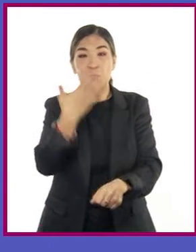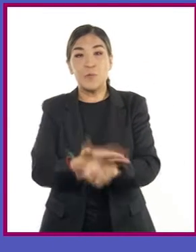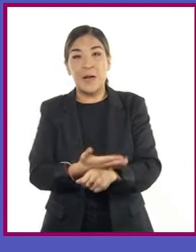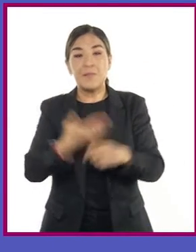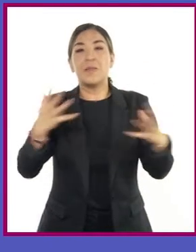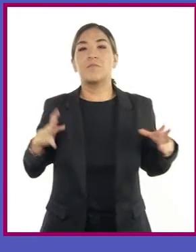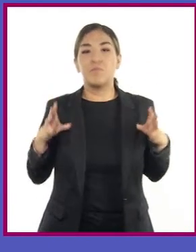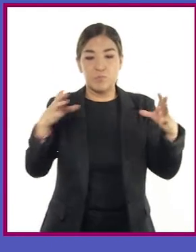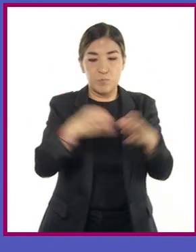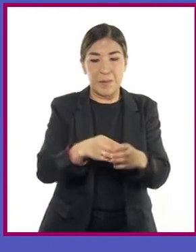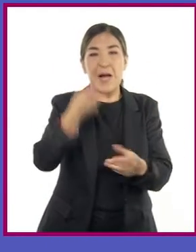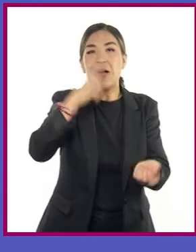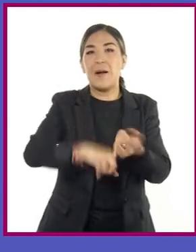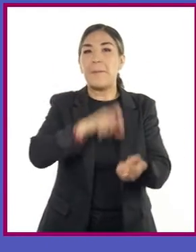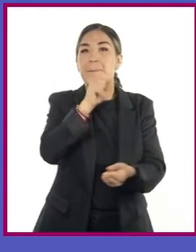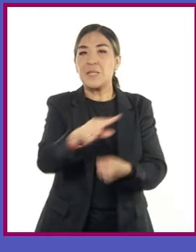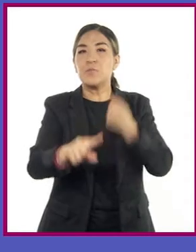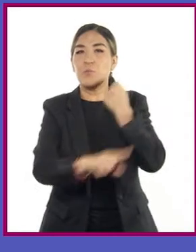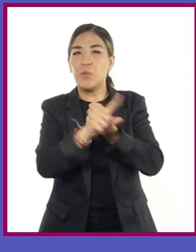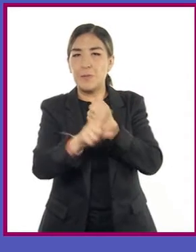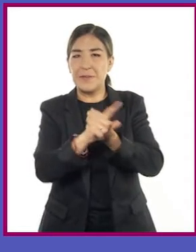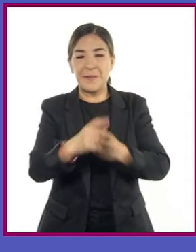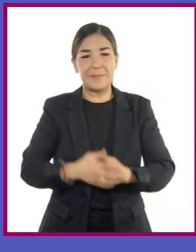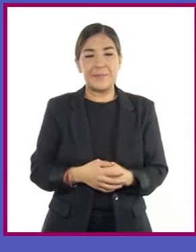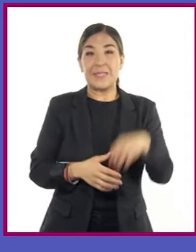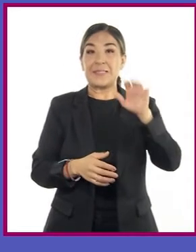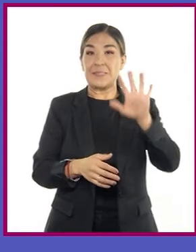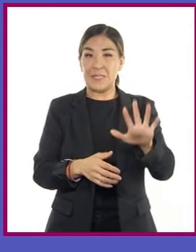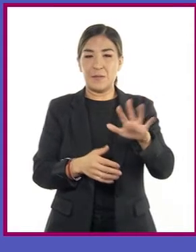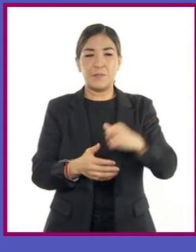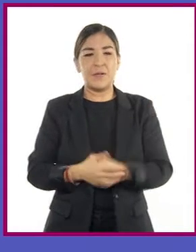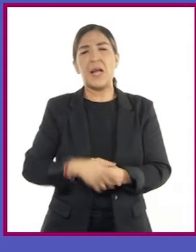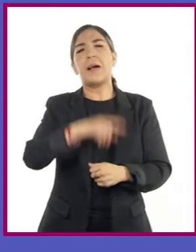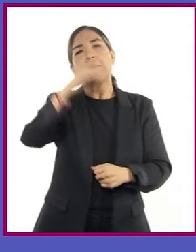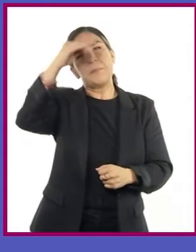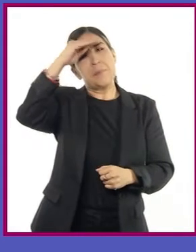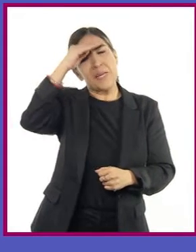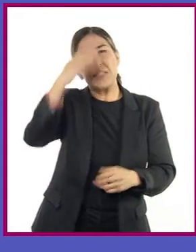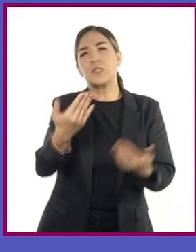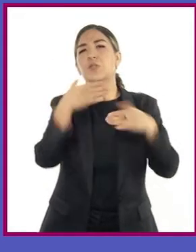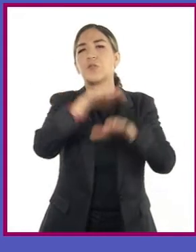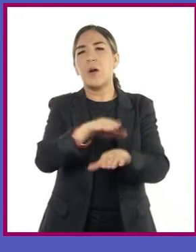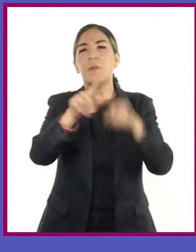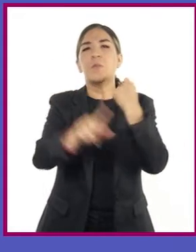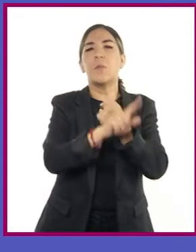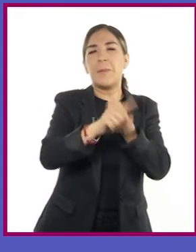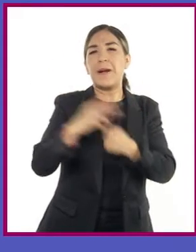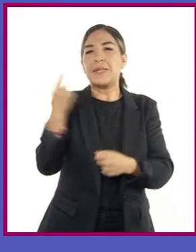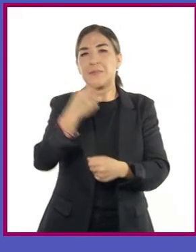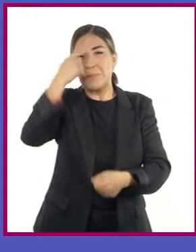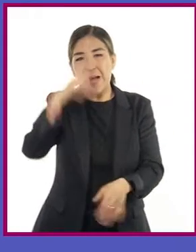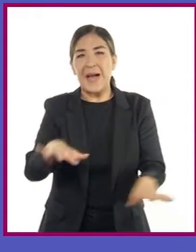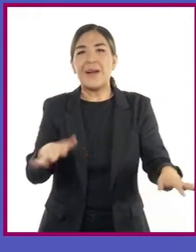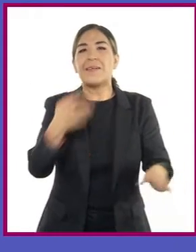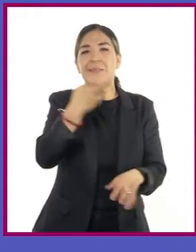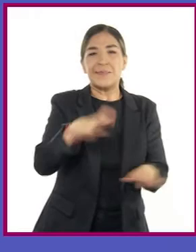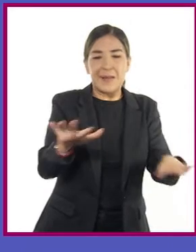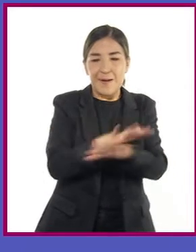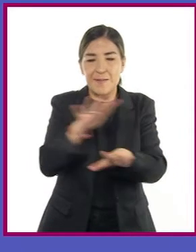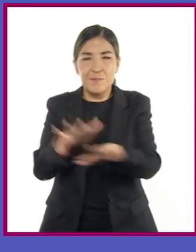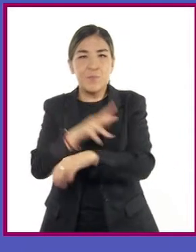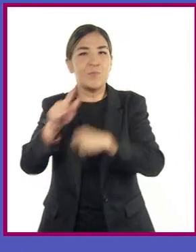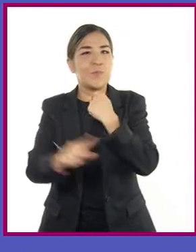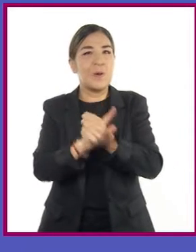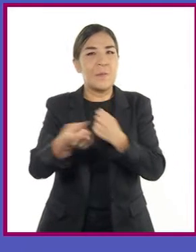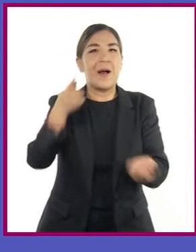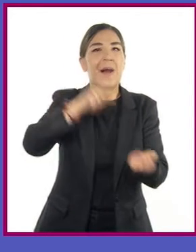que intervienen en el problema. 5. Reflexionar sobre los aspectos necesarios para modificar situaciones